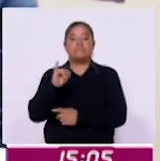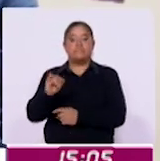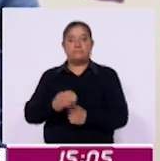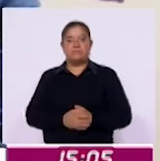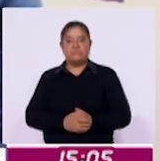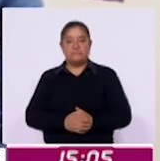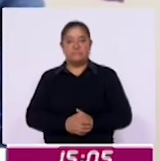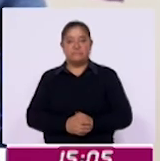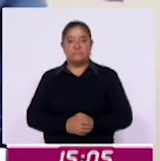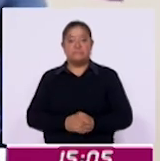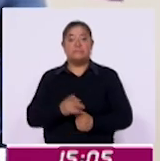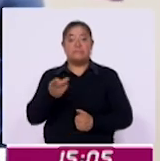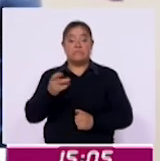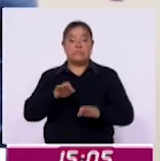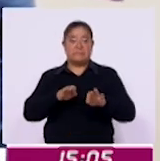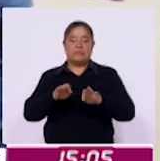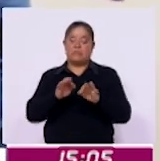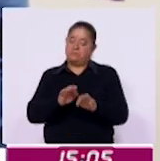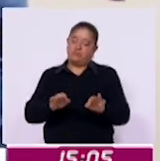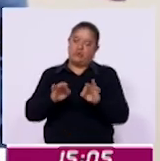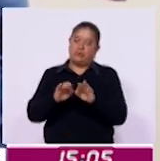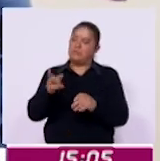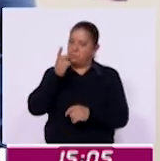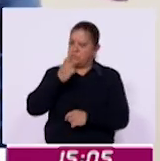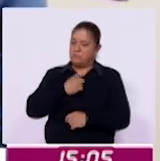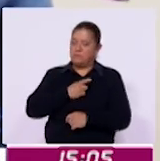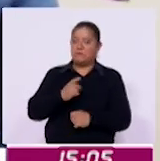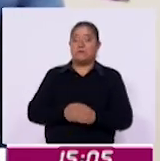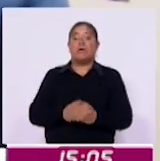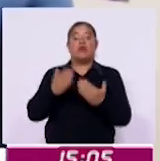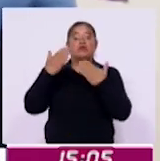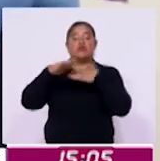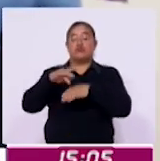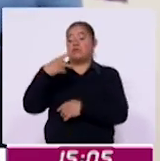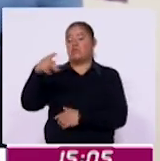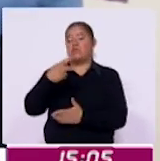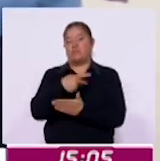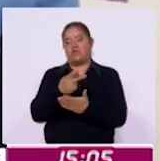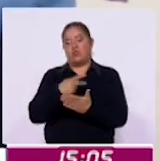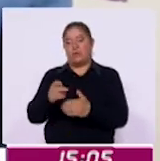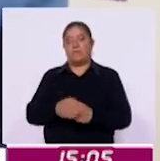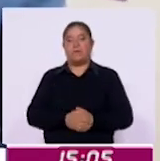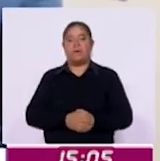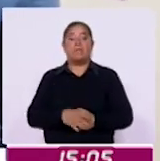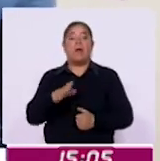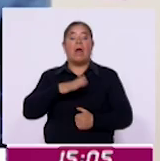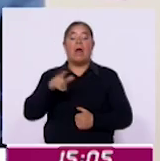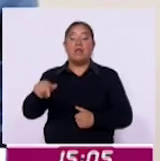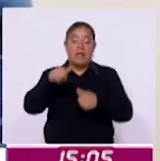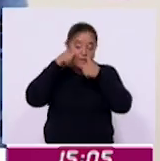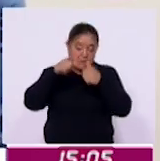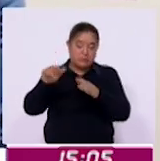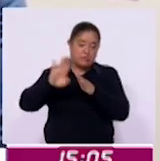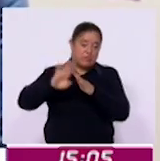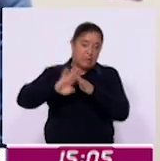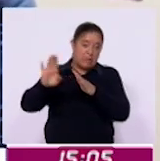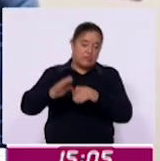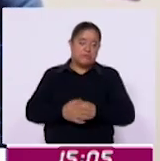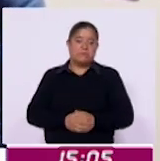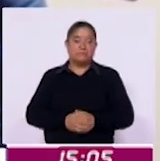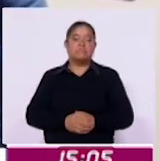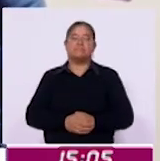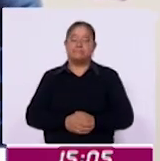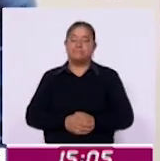embargo, se realizó una acción importante. ¿Nos puede platicar más de ello respecto al programa que también se realiza desde la Dirección de Atención a Migrantes? Claro que sí.